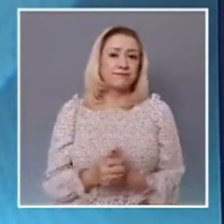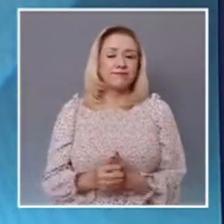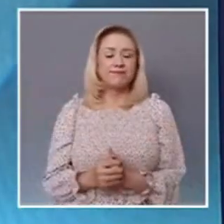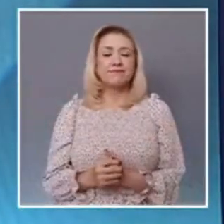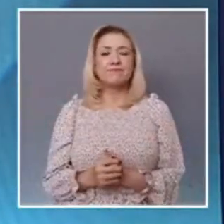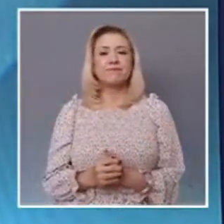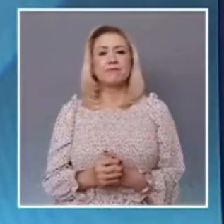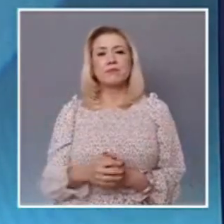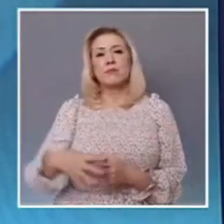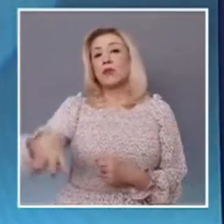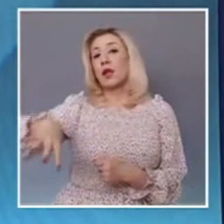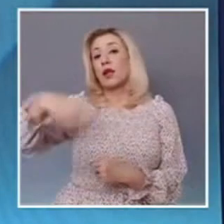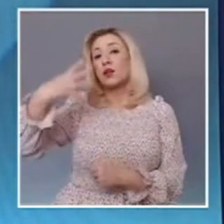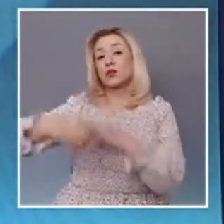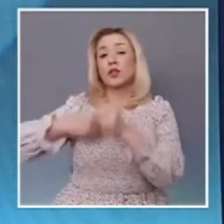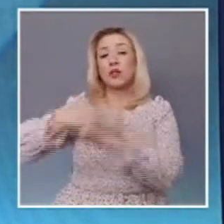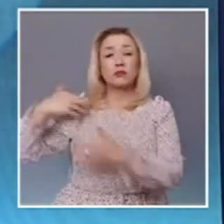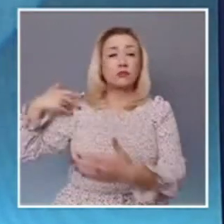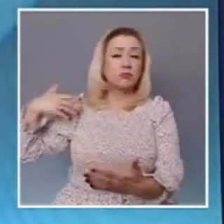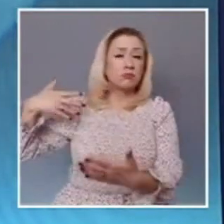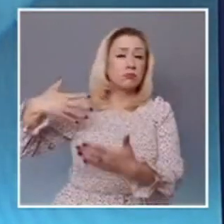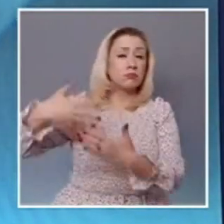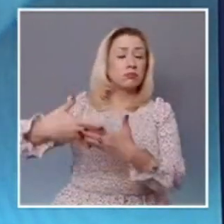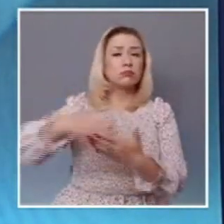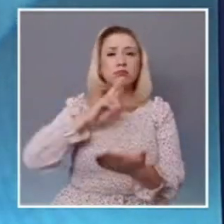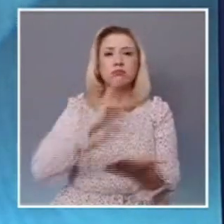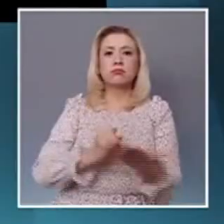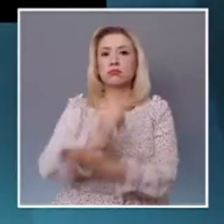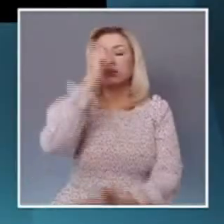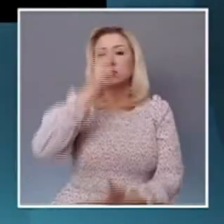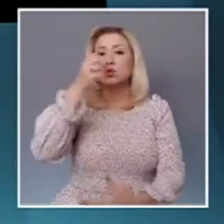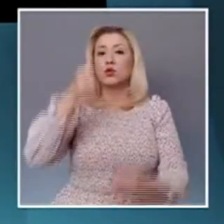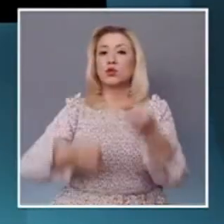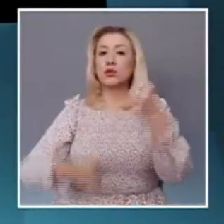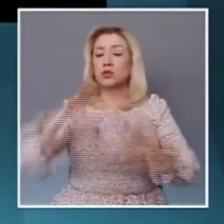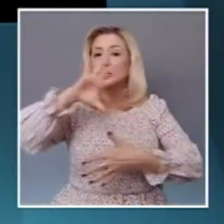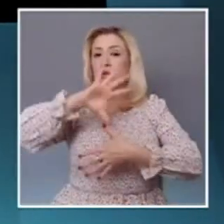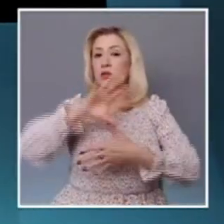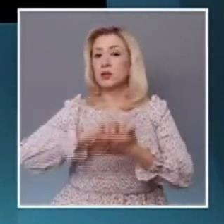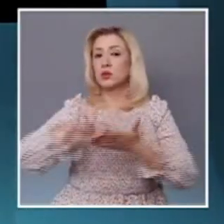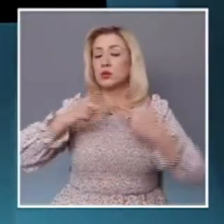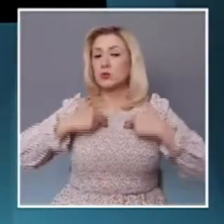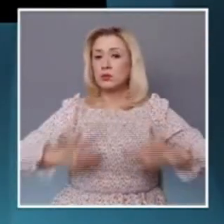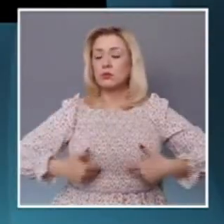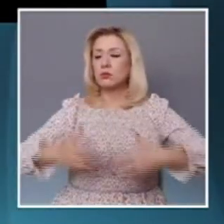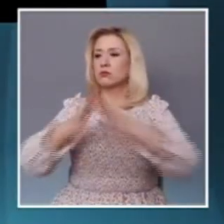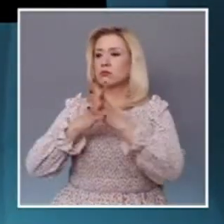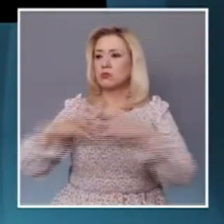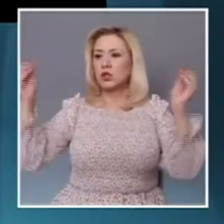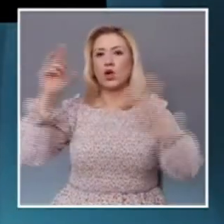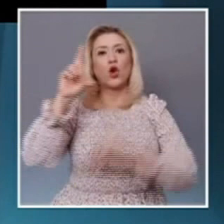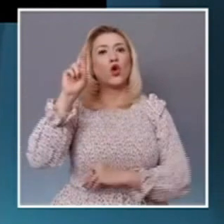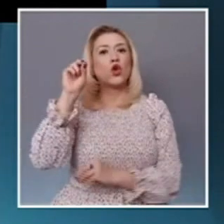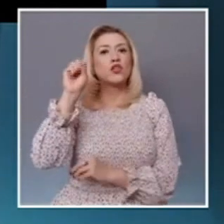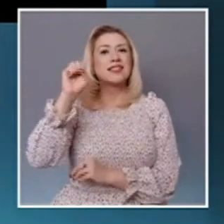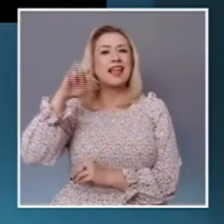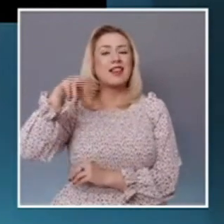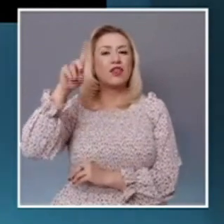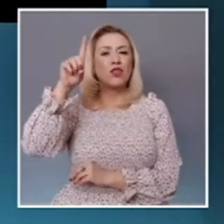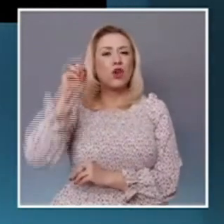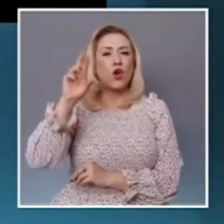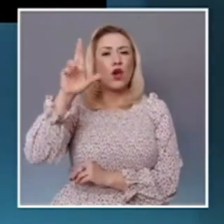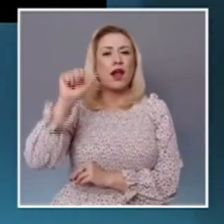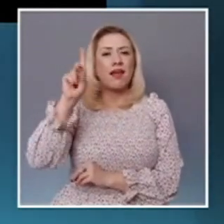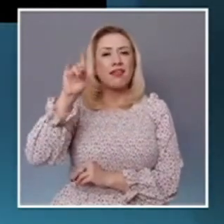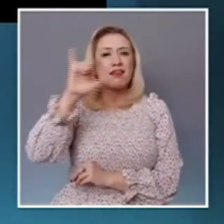Corte Interamericana de Derechos Humanos en el caso de desaparición forzada de Rosendo Radilla Pacheco, ocurrida hace casi medio siglo,